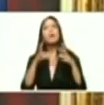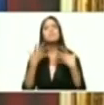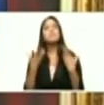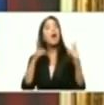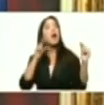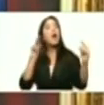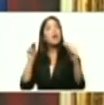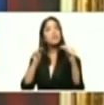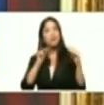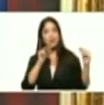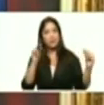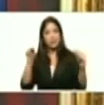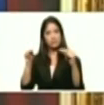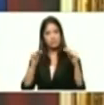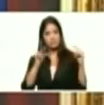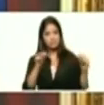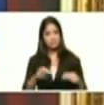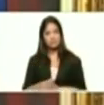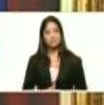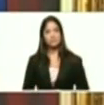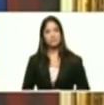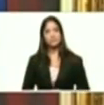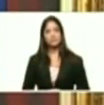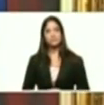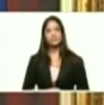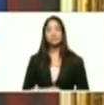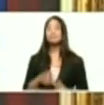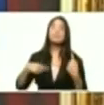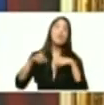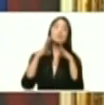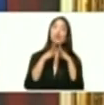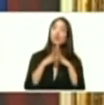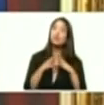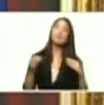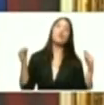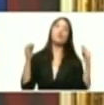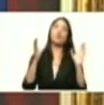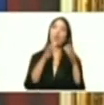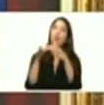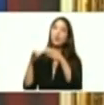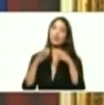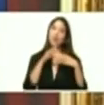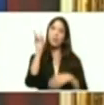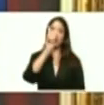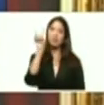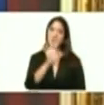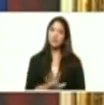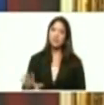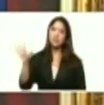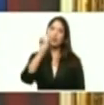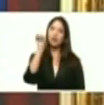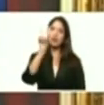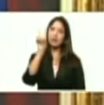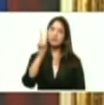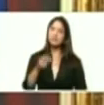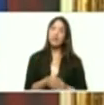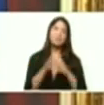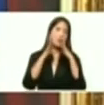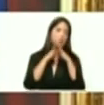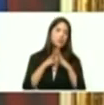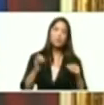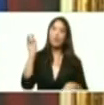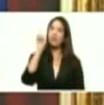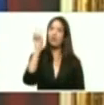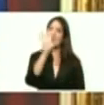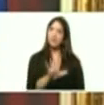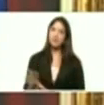convocante, de todas las fuerzas productivas del país. De todas las fuerzas productivas del